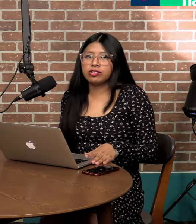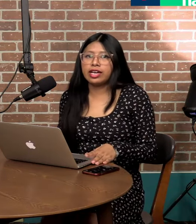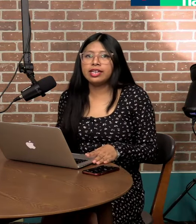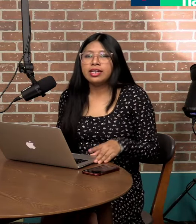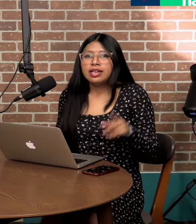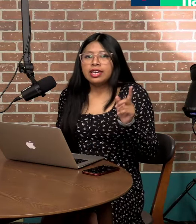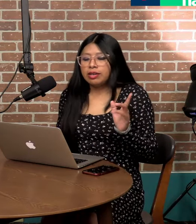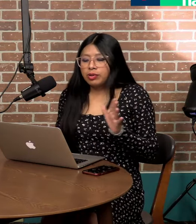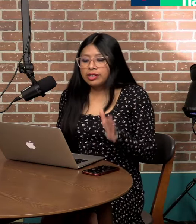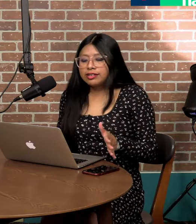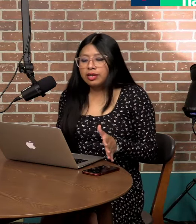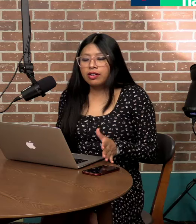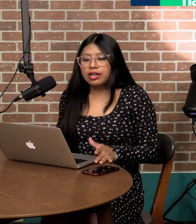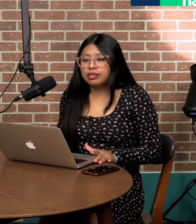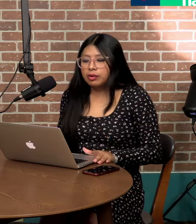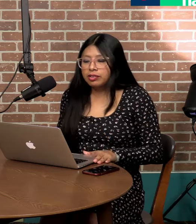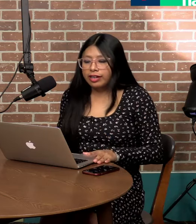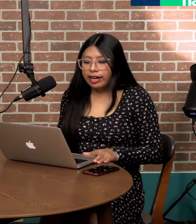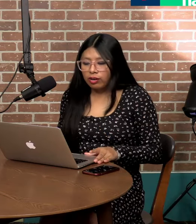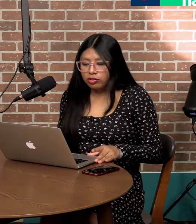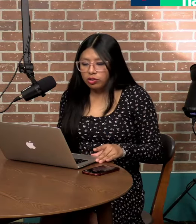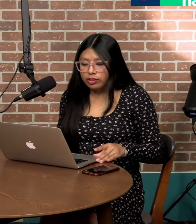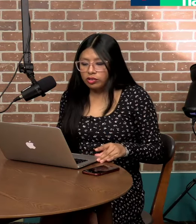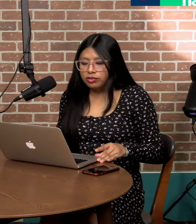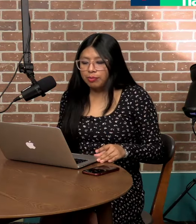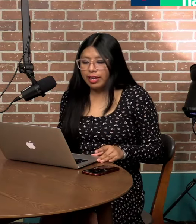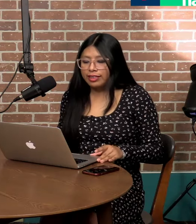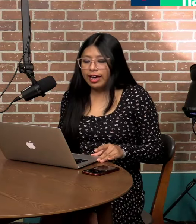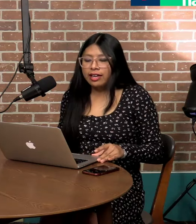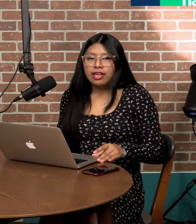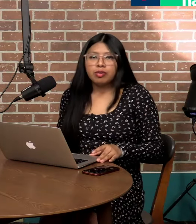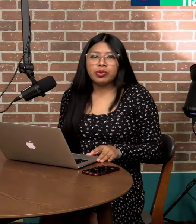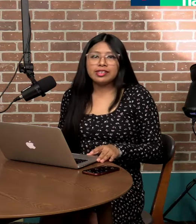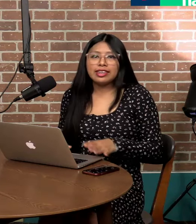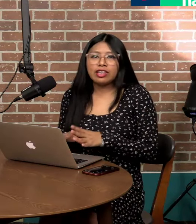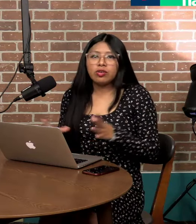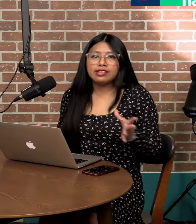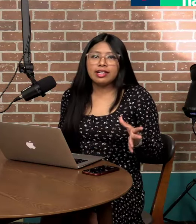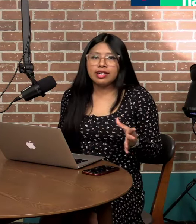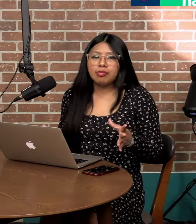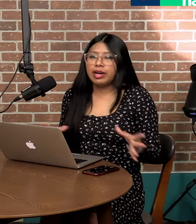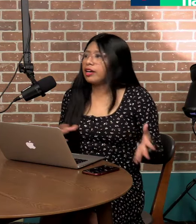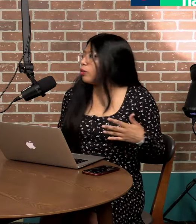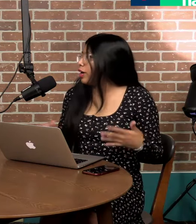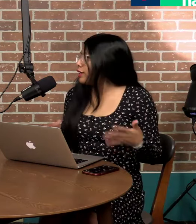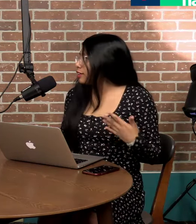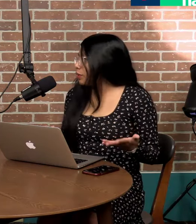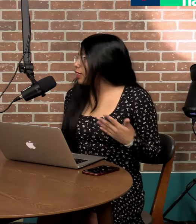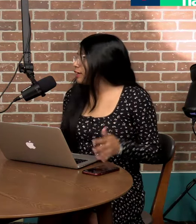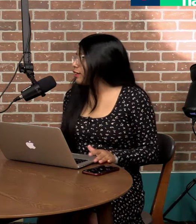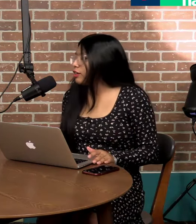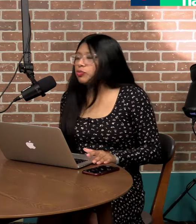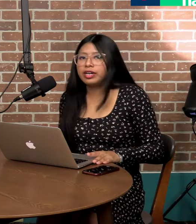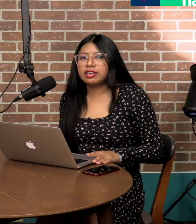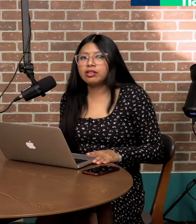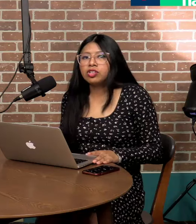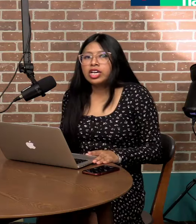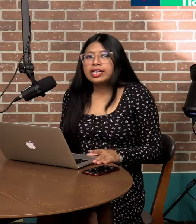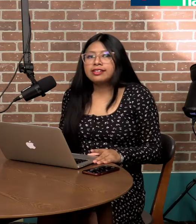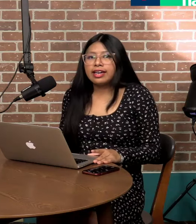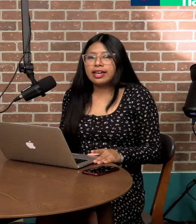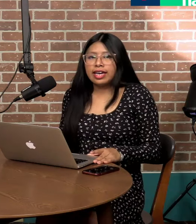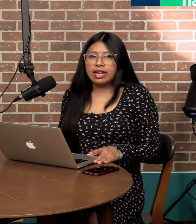años ahí y pues en este video que les vamos a dejar a continuación se plantea Pues qué tanto hace el INE para regular estas maneras en que los